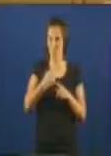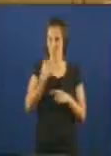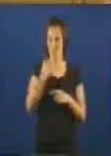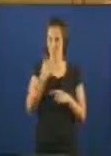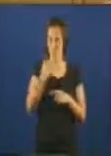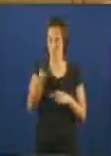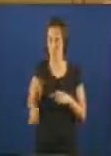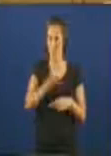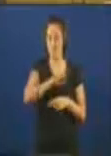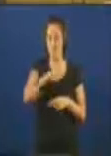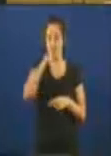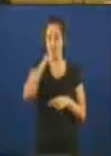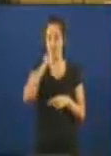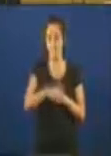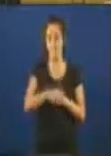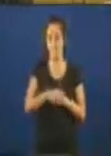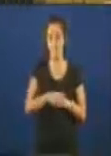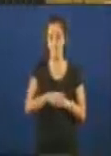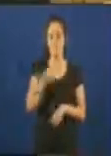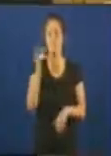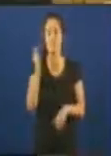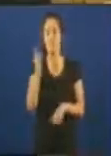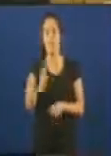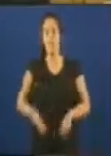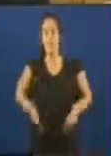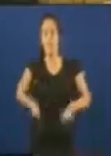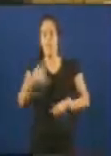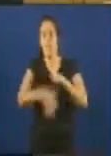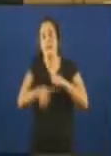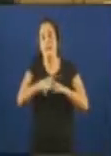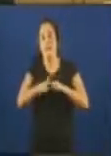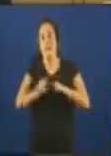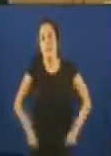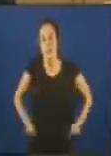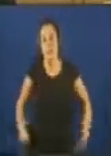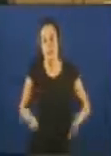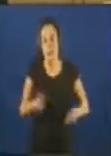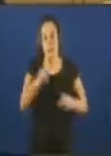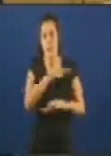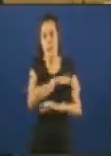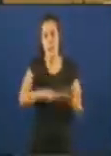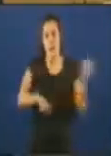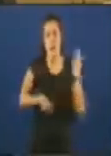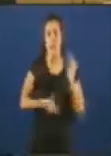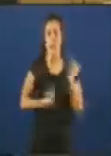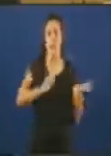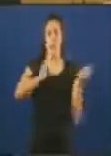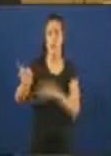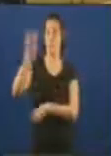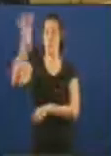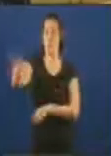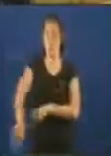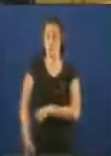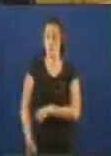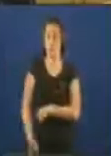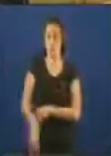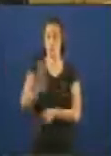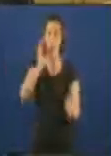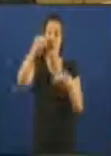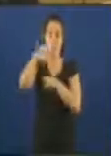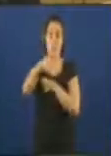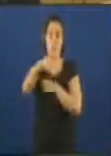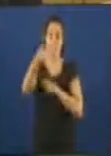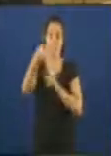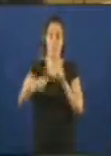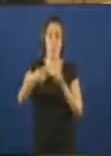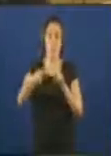exemplos, señor Feijóo. Gas Natural traslada de Galicia a Cataluña la atención al cliente de